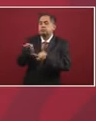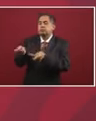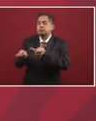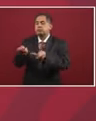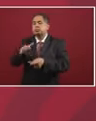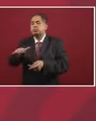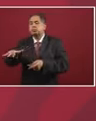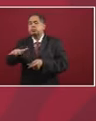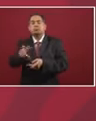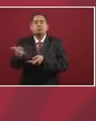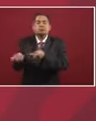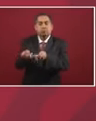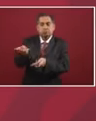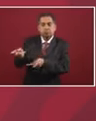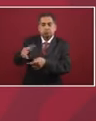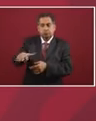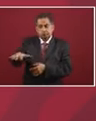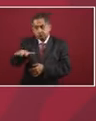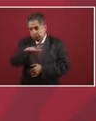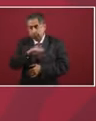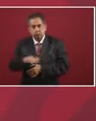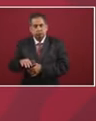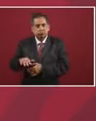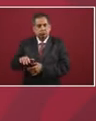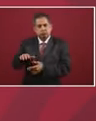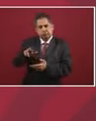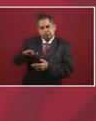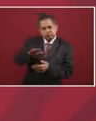en toda la región,